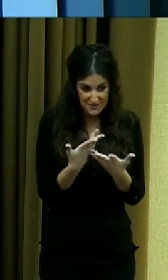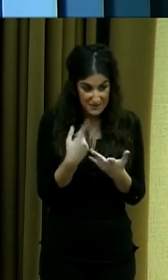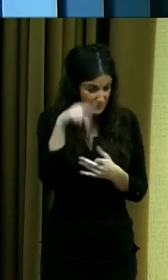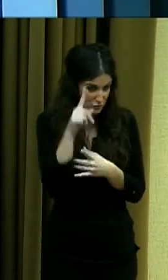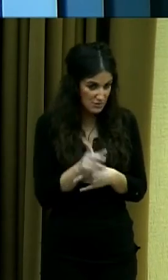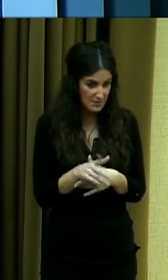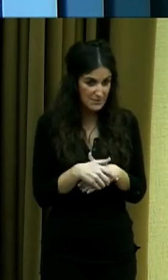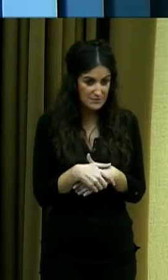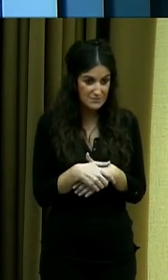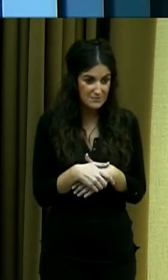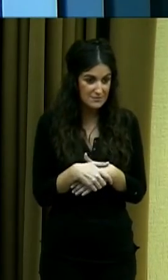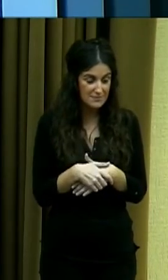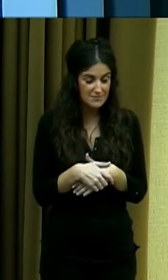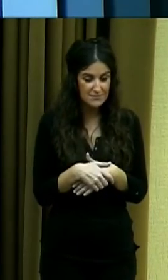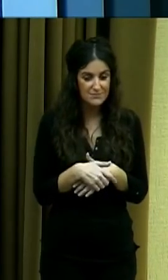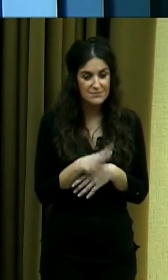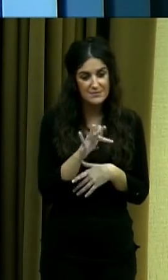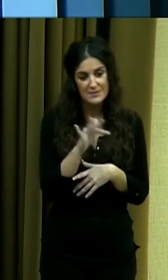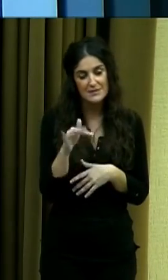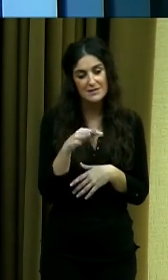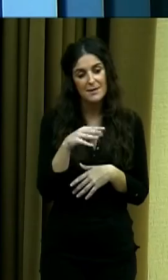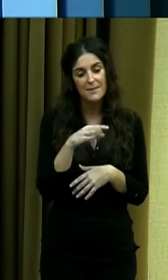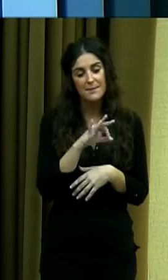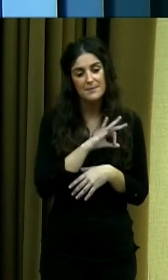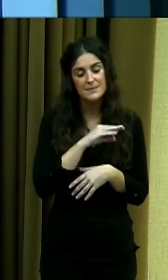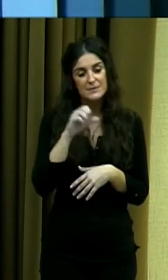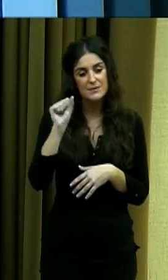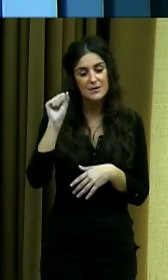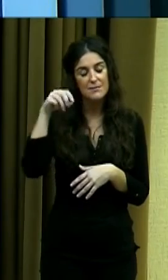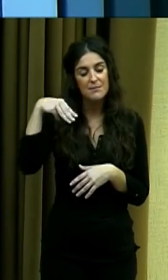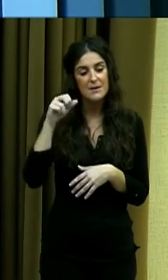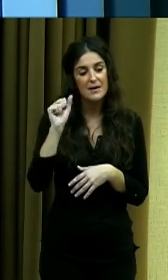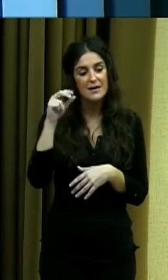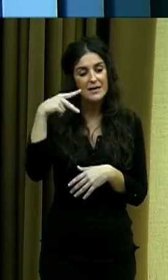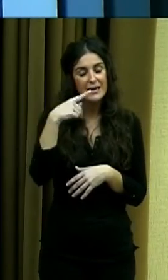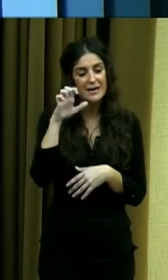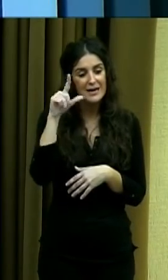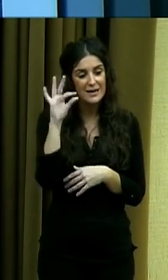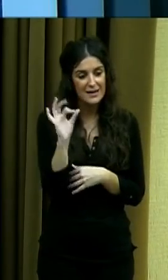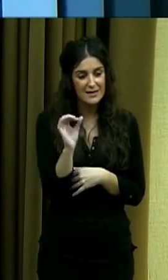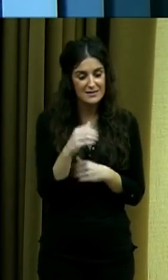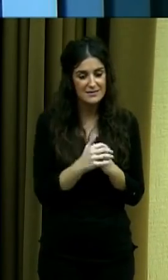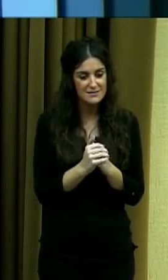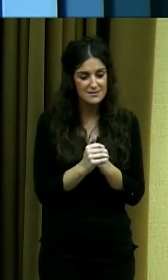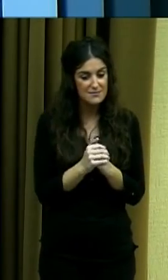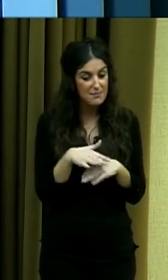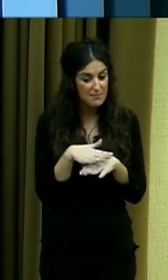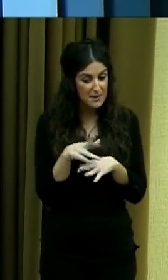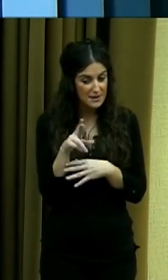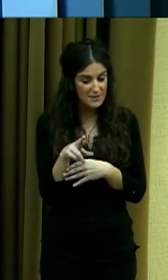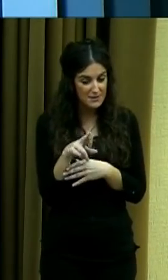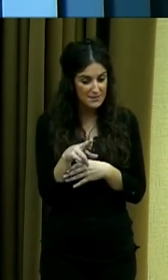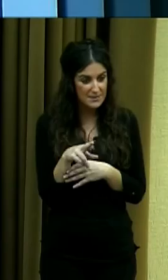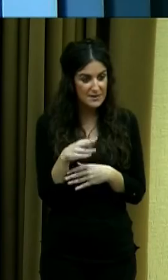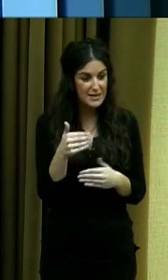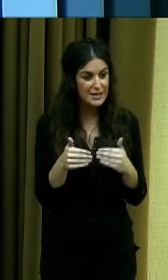sabemos. Siguiendo con María Ángeles, ¿cuál es el proceso de derivación desde un IES? ¿Perdón?